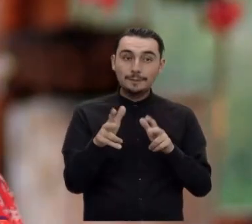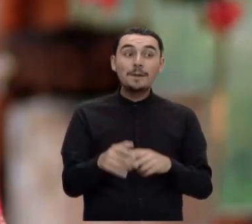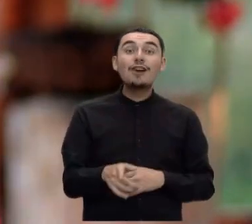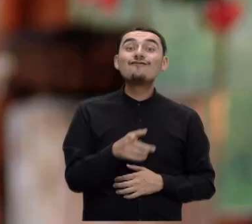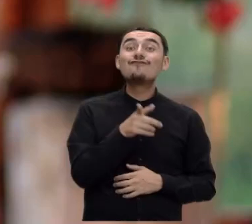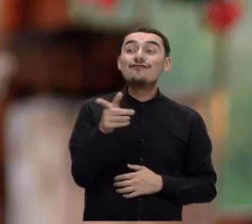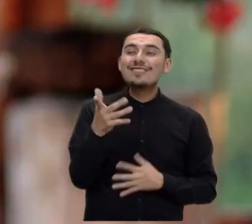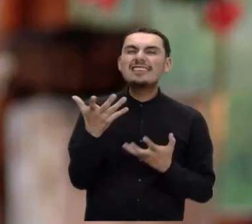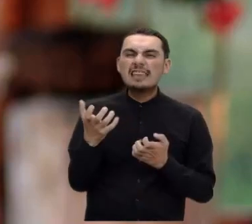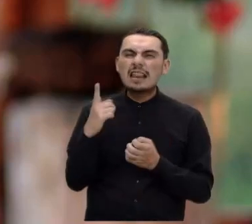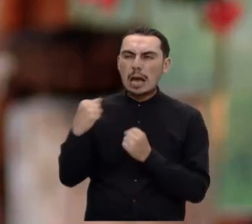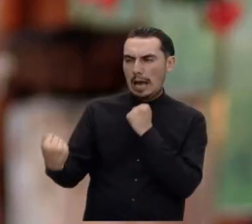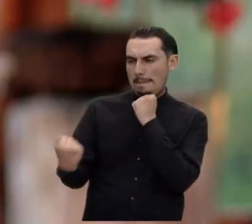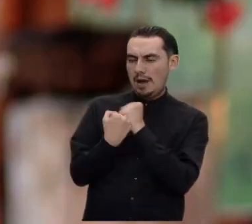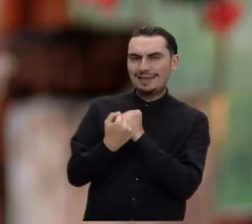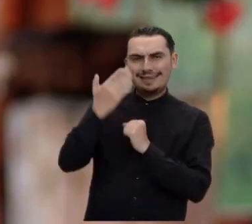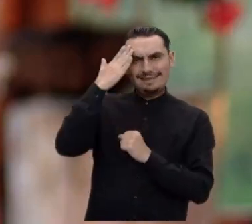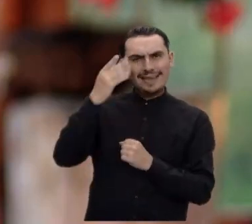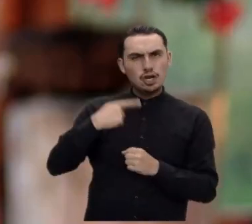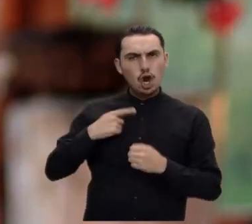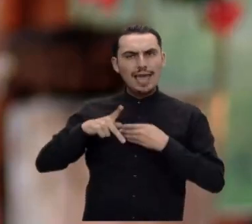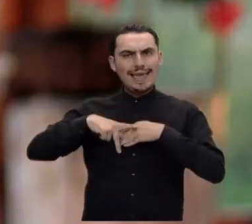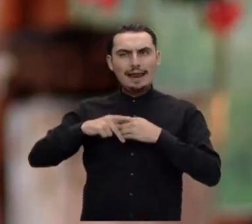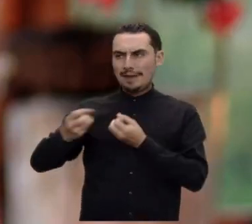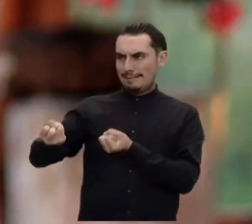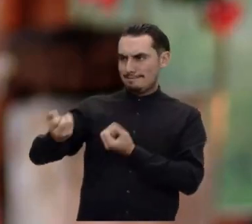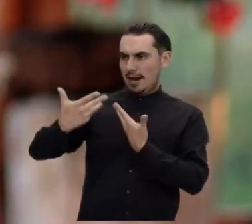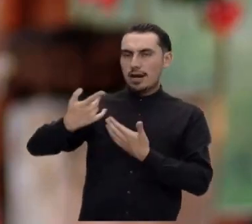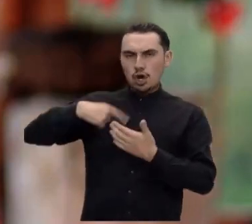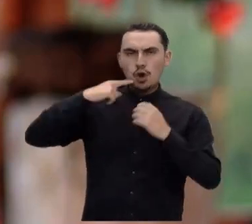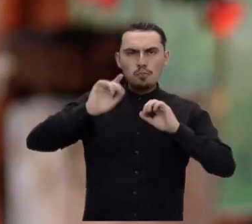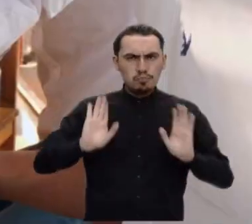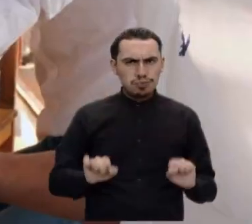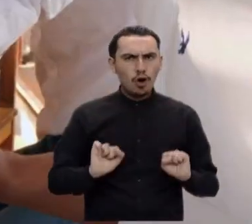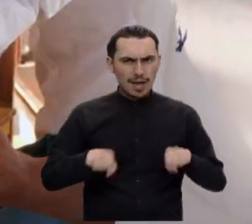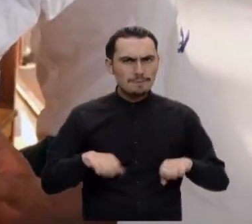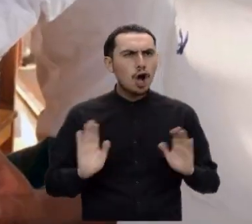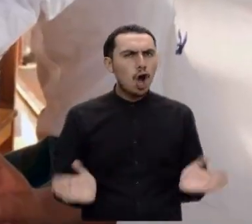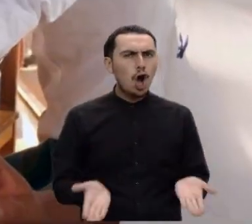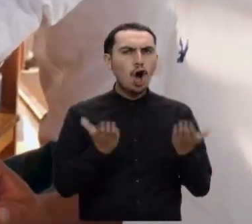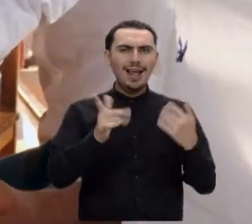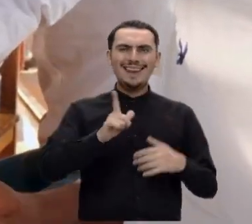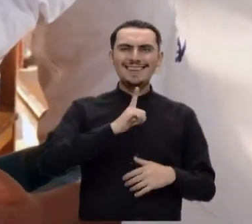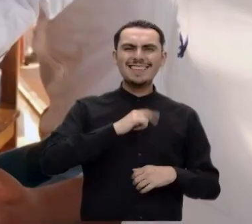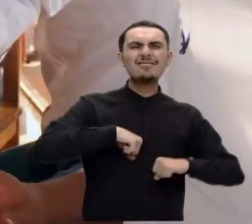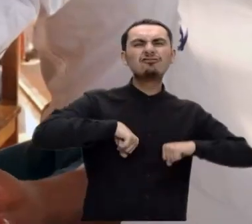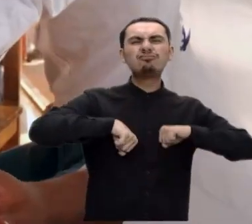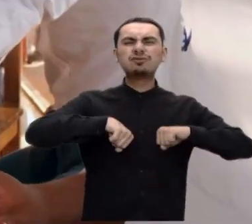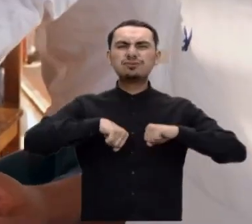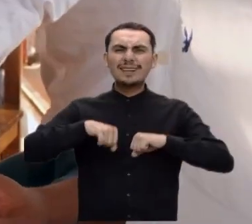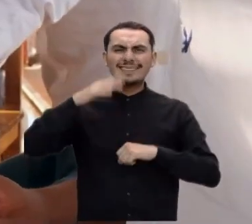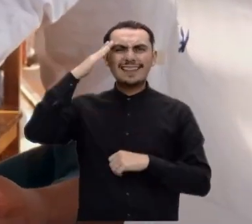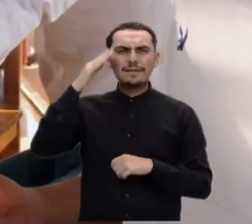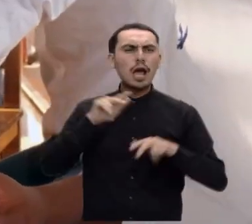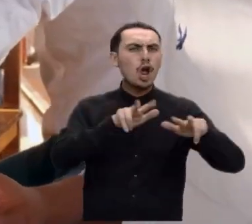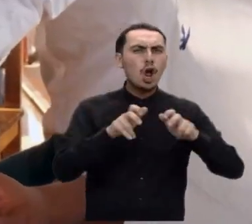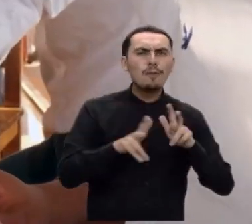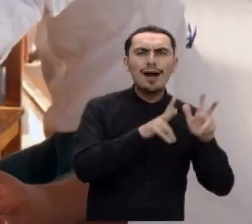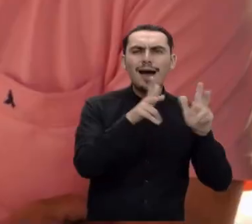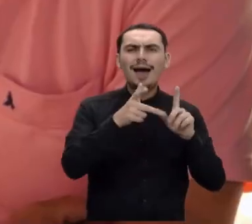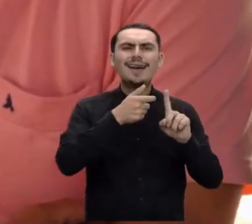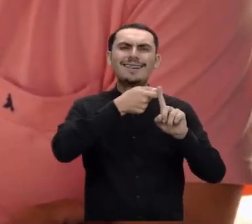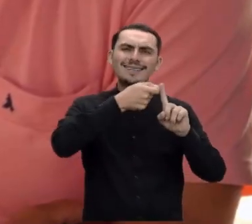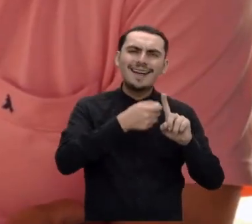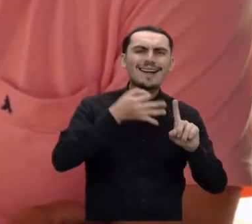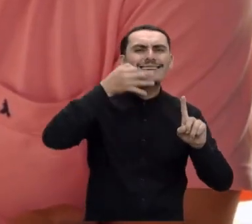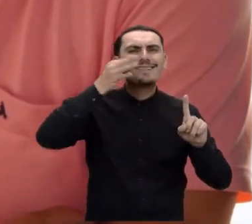que nos quieren es fortalecer, que nosotros tengamos herramientas como salir adelante y convertirnos en líderes en todas las etapas que tiene el campo, en el